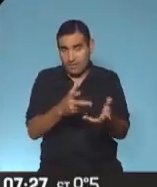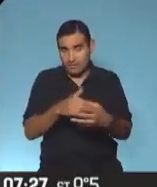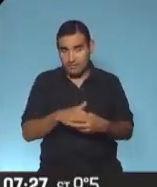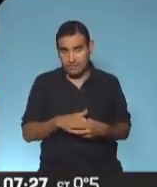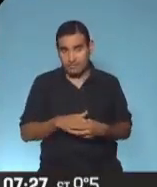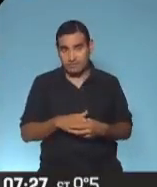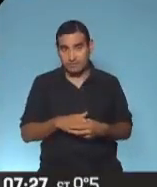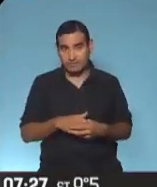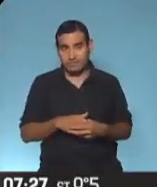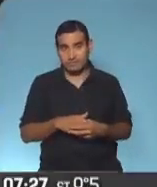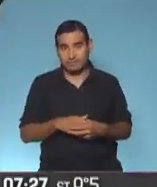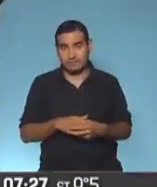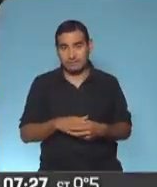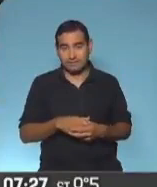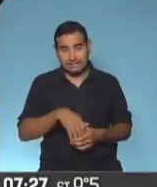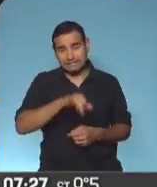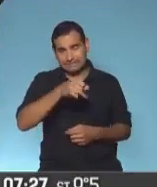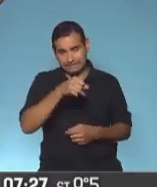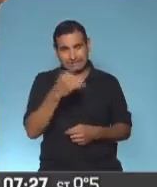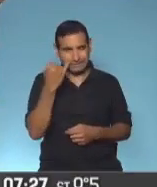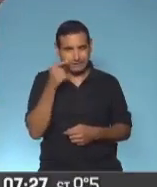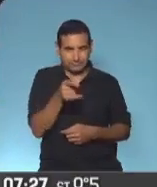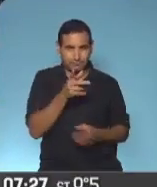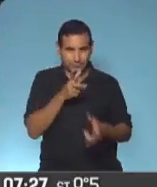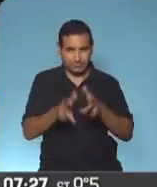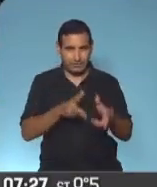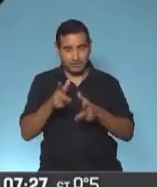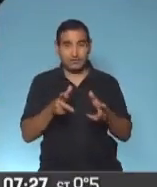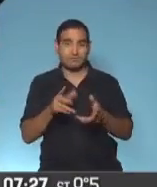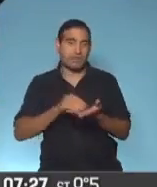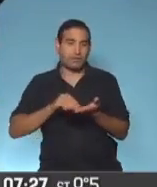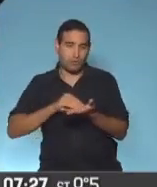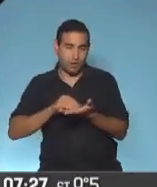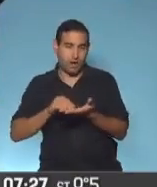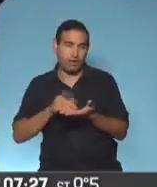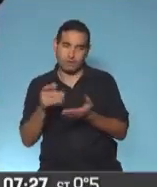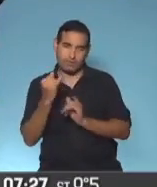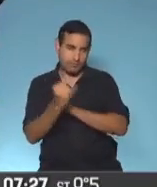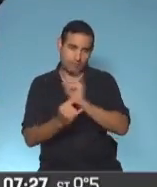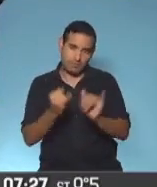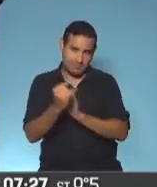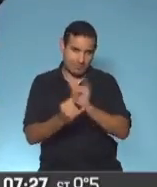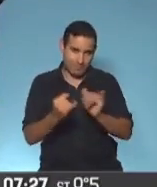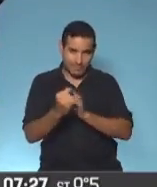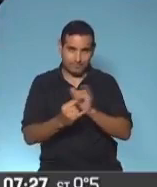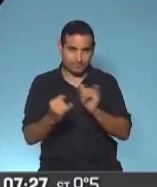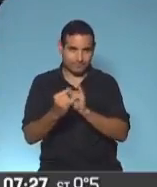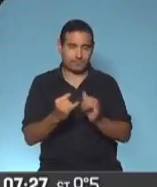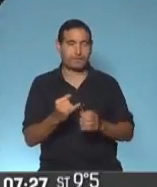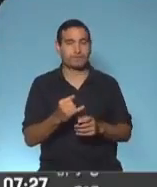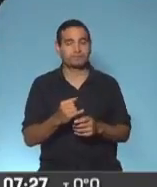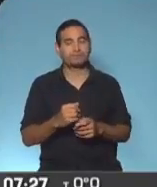seguramente, del abogado defensor de Luciano. Toda esa discusión que tiene que ver con parte de la defensa que va a imponer en el marco